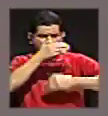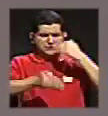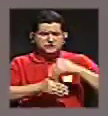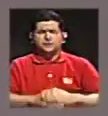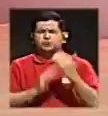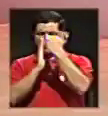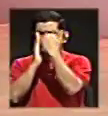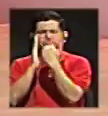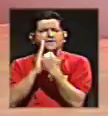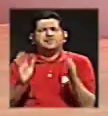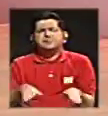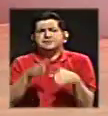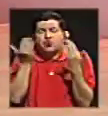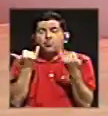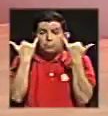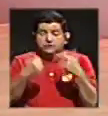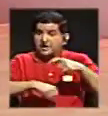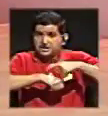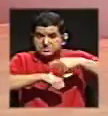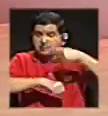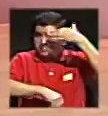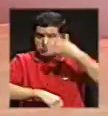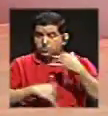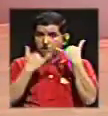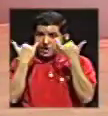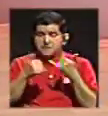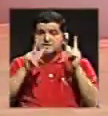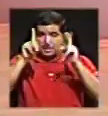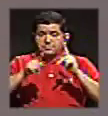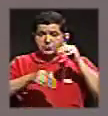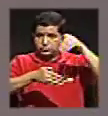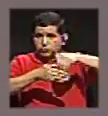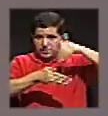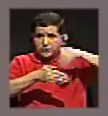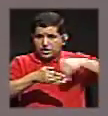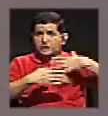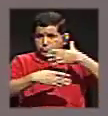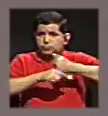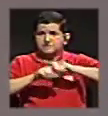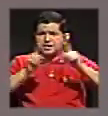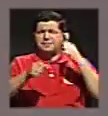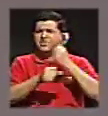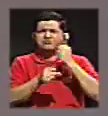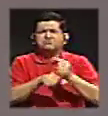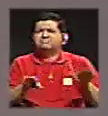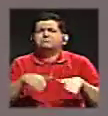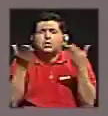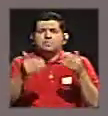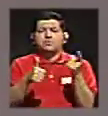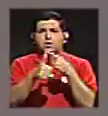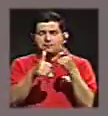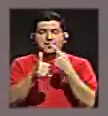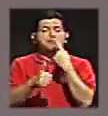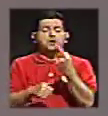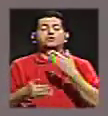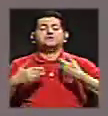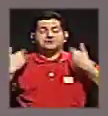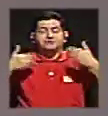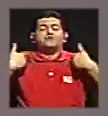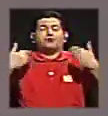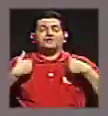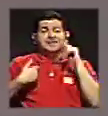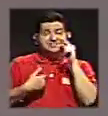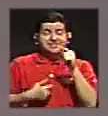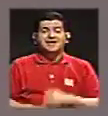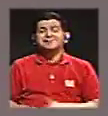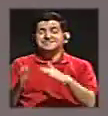empadronamiento ya a estas alturas imaginamos que ya se han empadronado Cómo Cómo opera primero decir que estamos muy contentos Porque esa